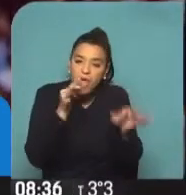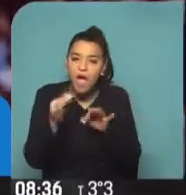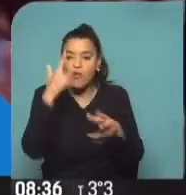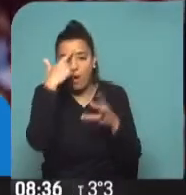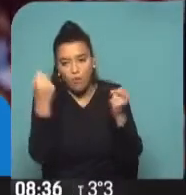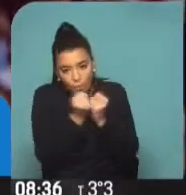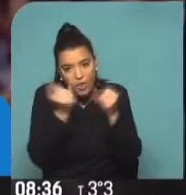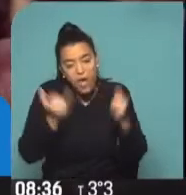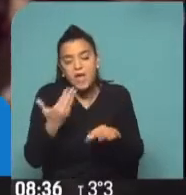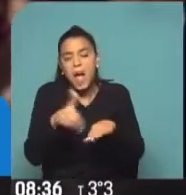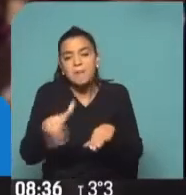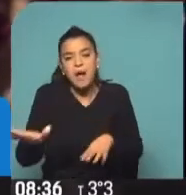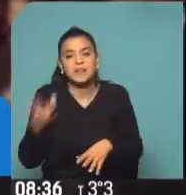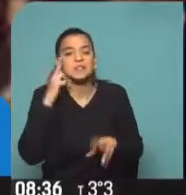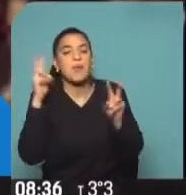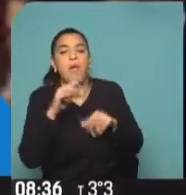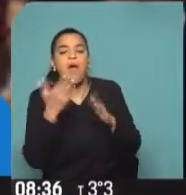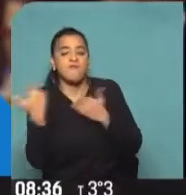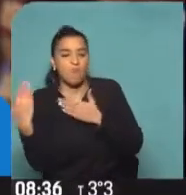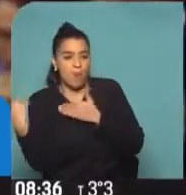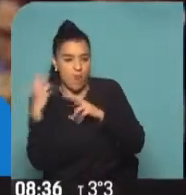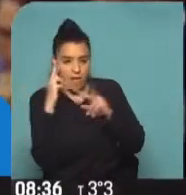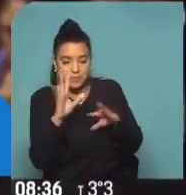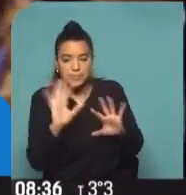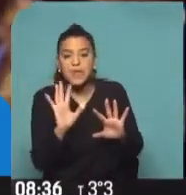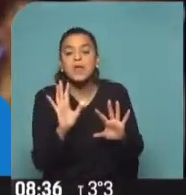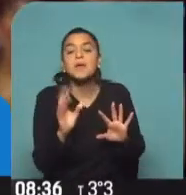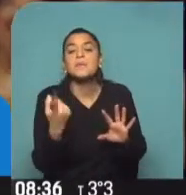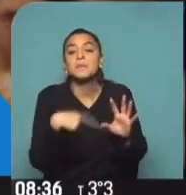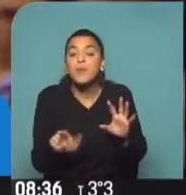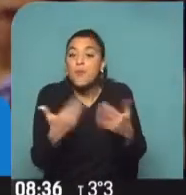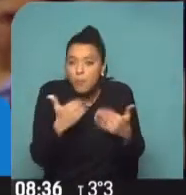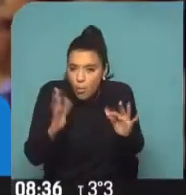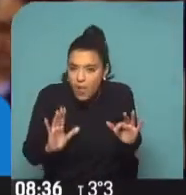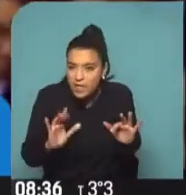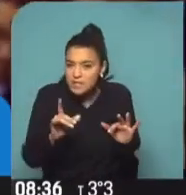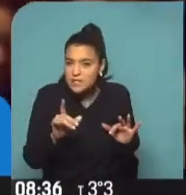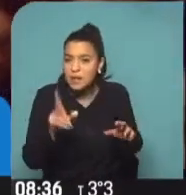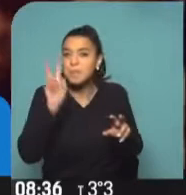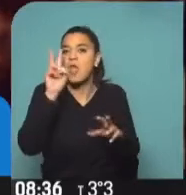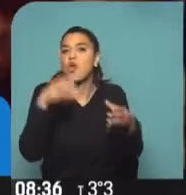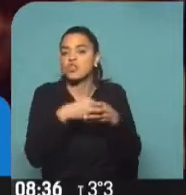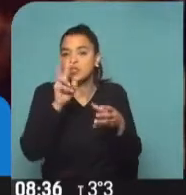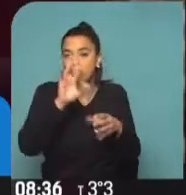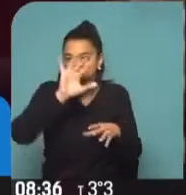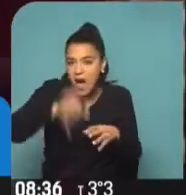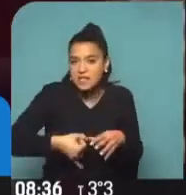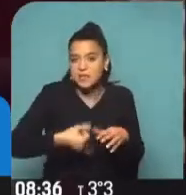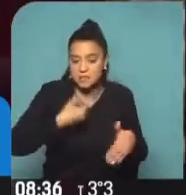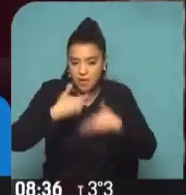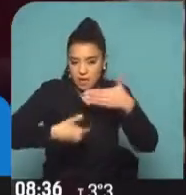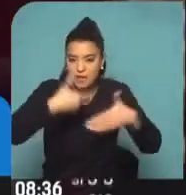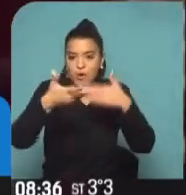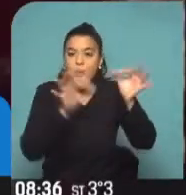más allá de lo que se ve desde afuera. Sí. ¿Cuán probable es que hoy el peronismo, por ejemplo, acepte llevar